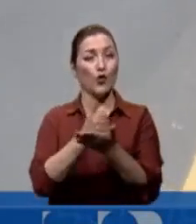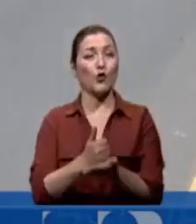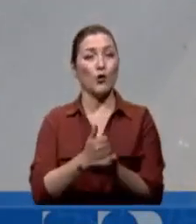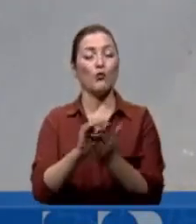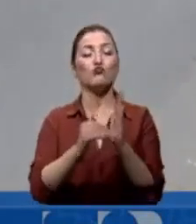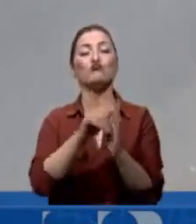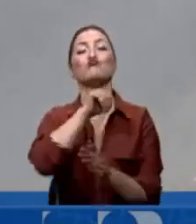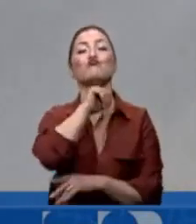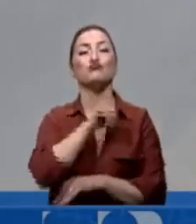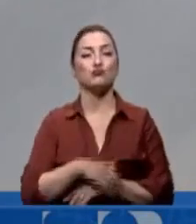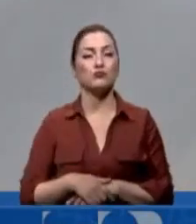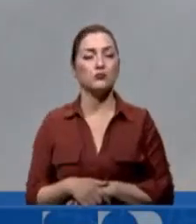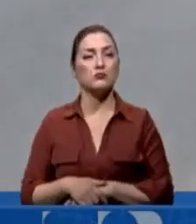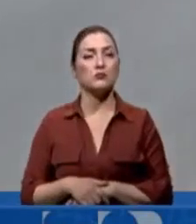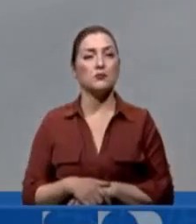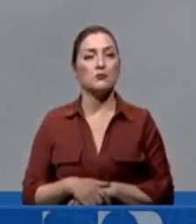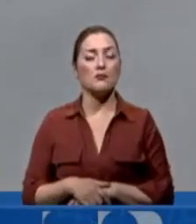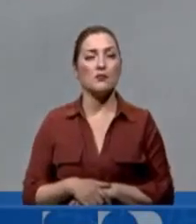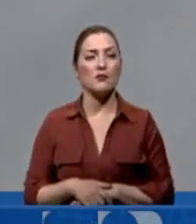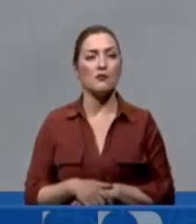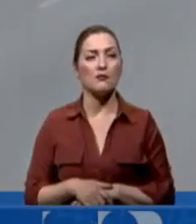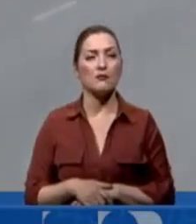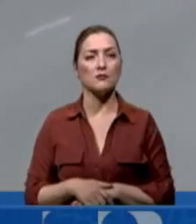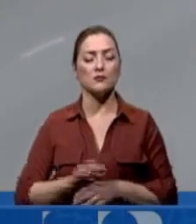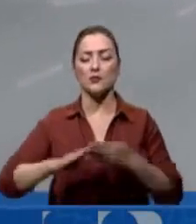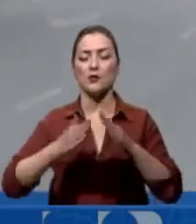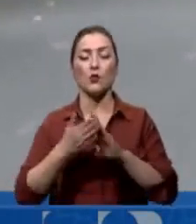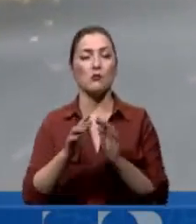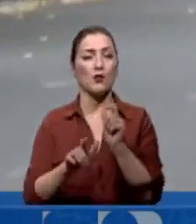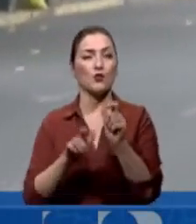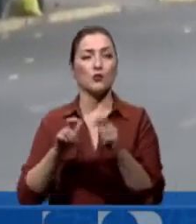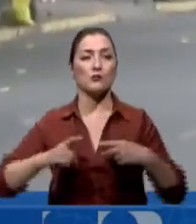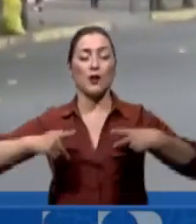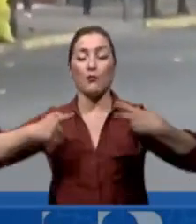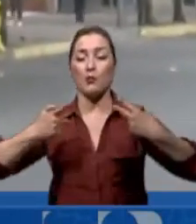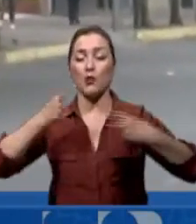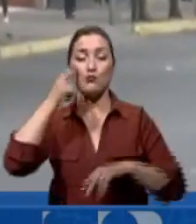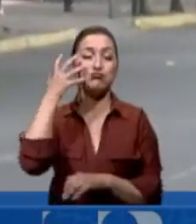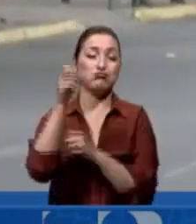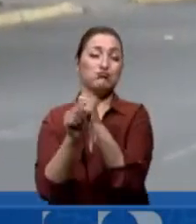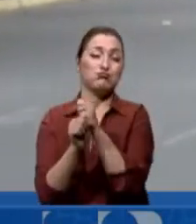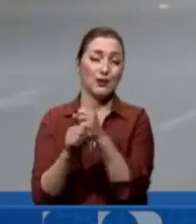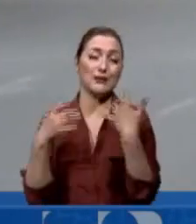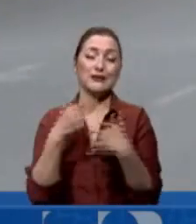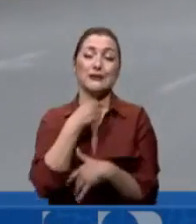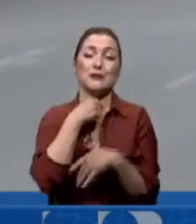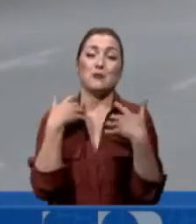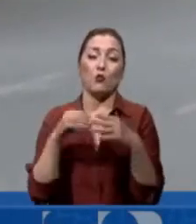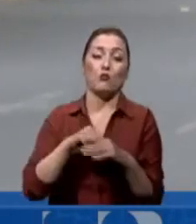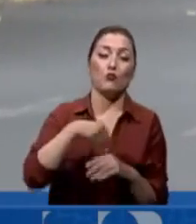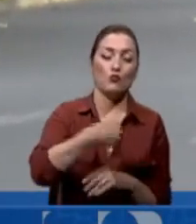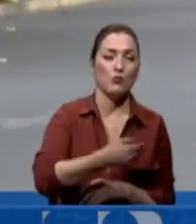la delincuencia, porque no puede ser posible que nosotros como comunidad, como personas que vivimos aquí tantos años, tengamos miedo hasta de